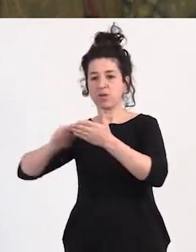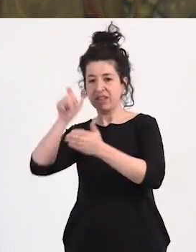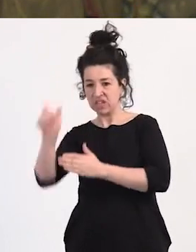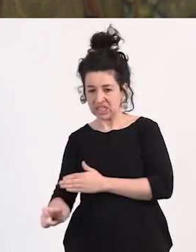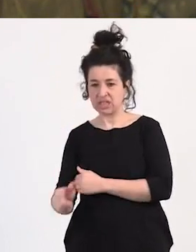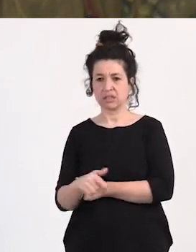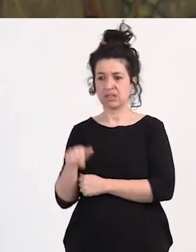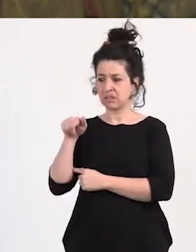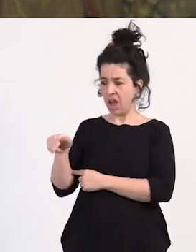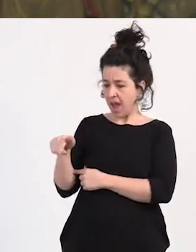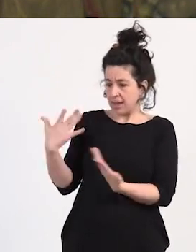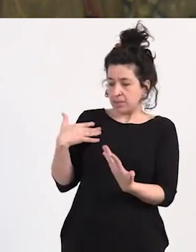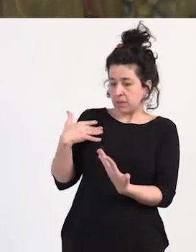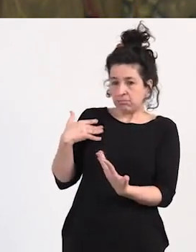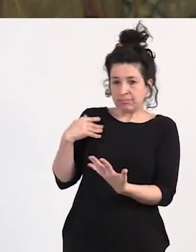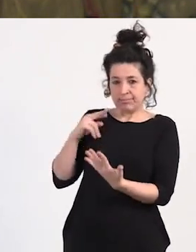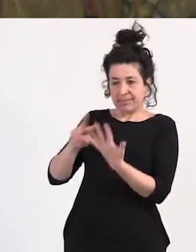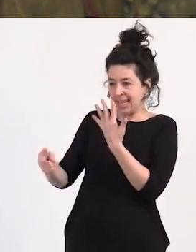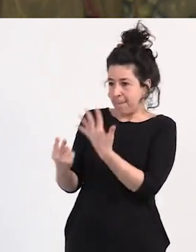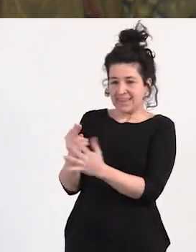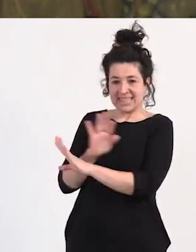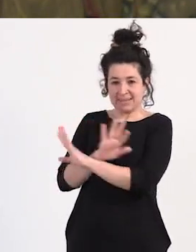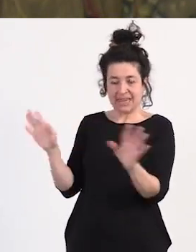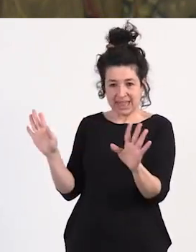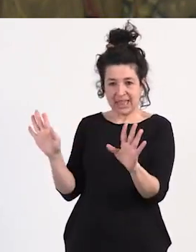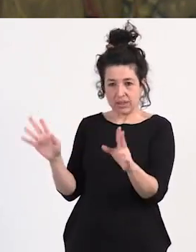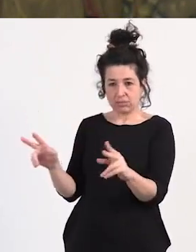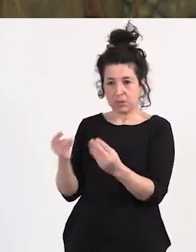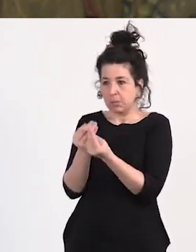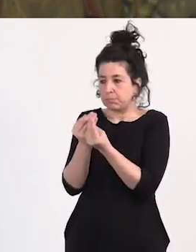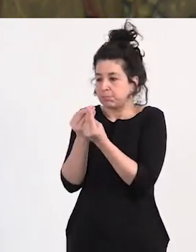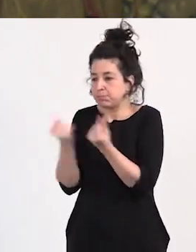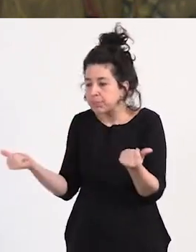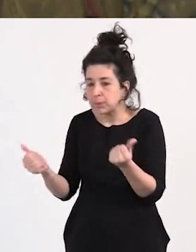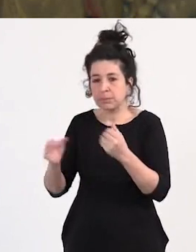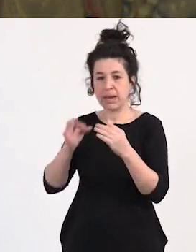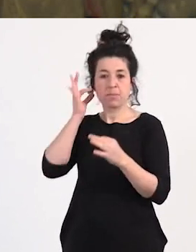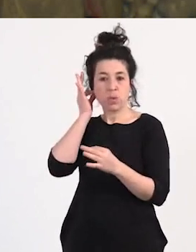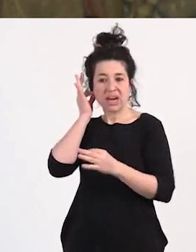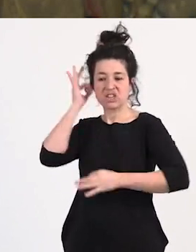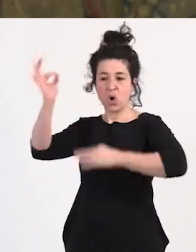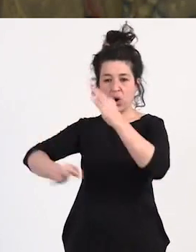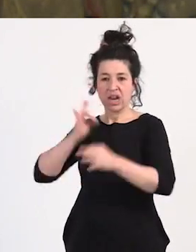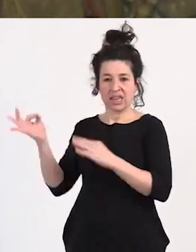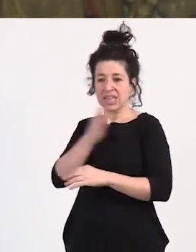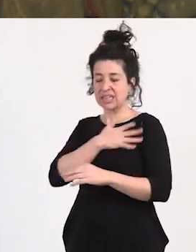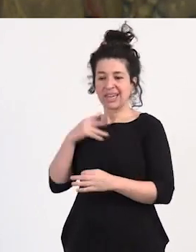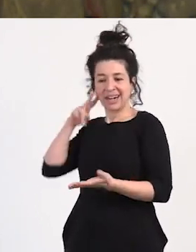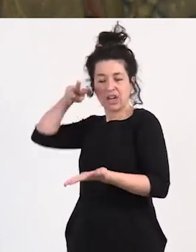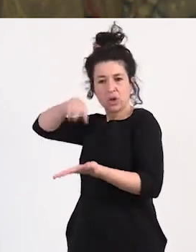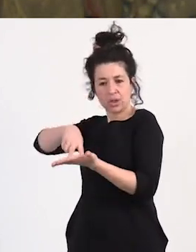invisibilizando y negando las capacidades de mujeres organizadas que quieren ser reconocidas como trabajadoras sexuales